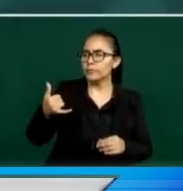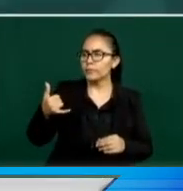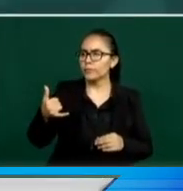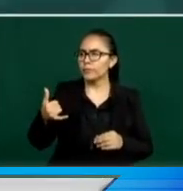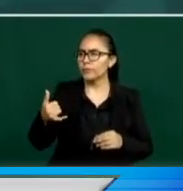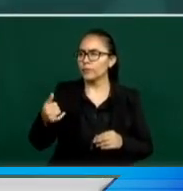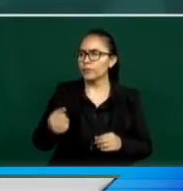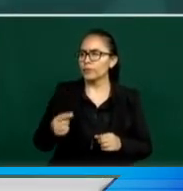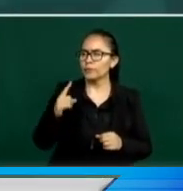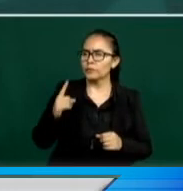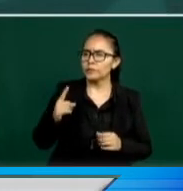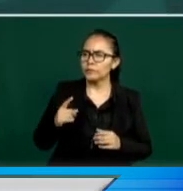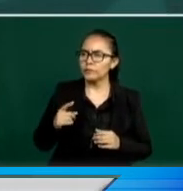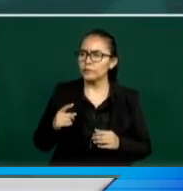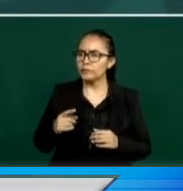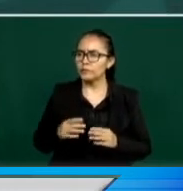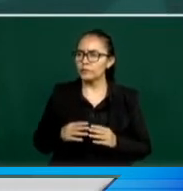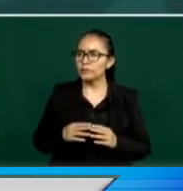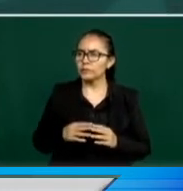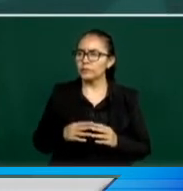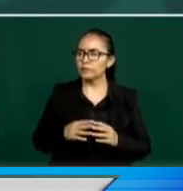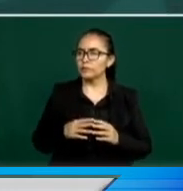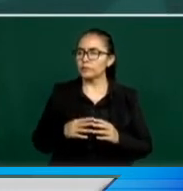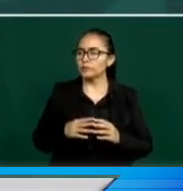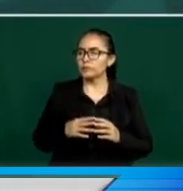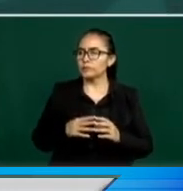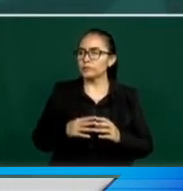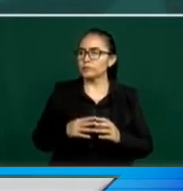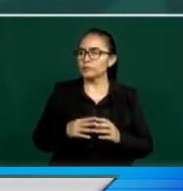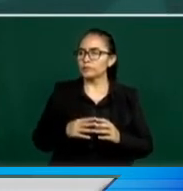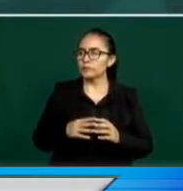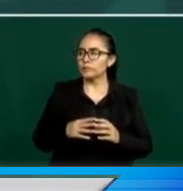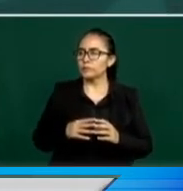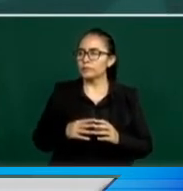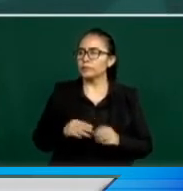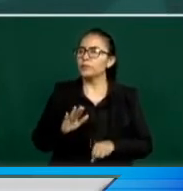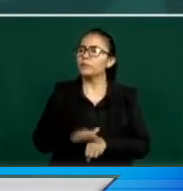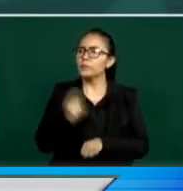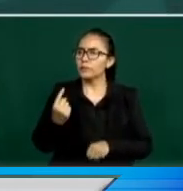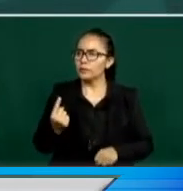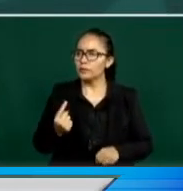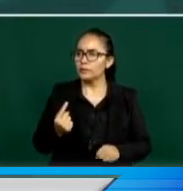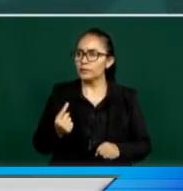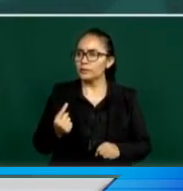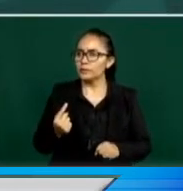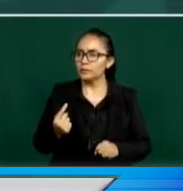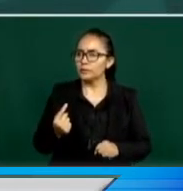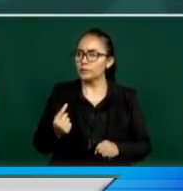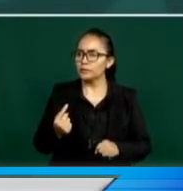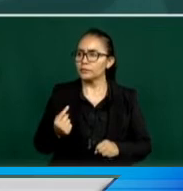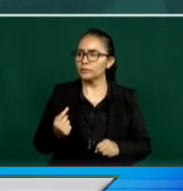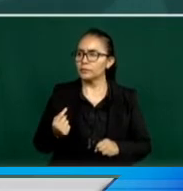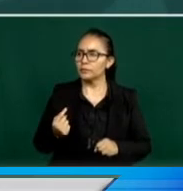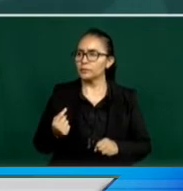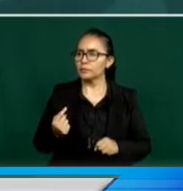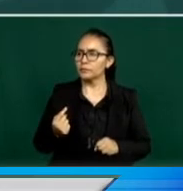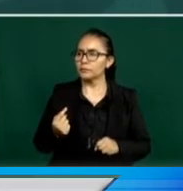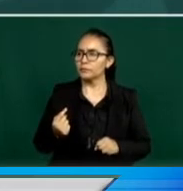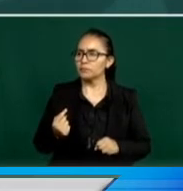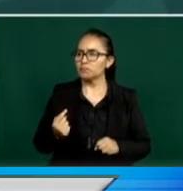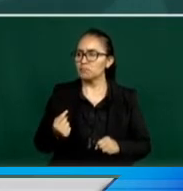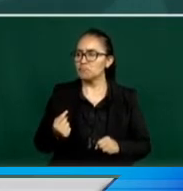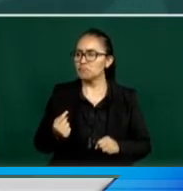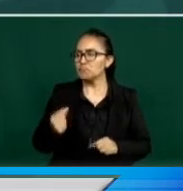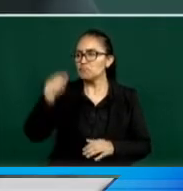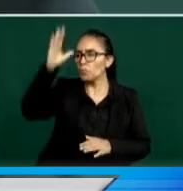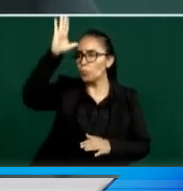tecnócratas neoliberales. El peso se mantiene estable y hay menos crecimiento, pero hay una mejor distribución de la riqueza en México. Estos grupos guardaron